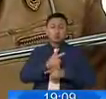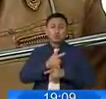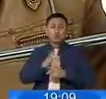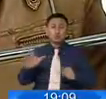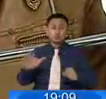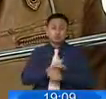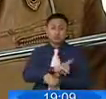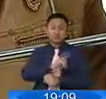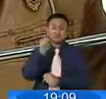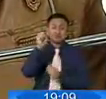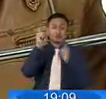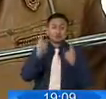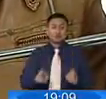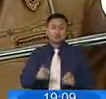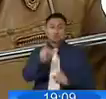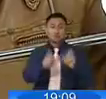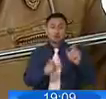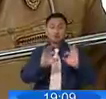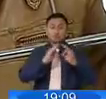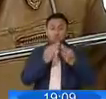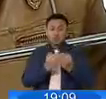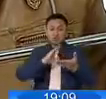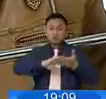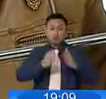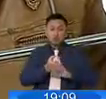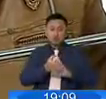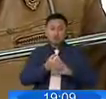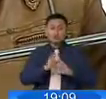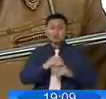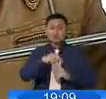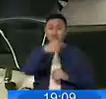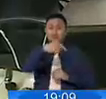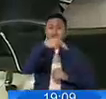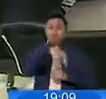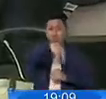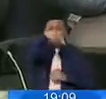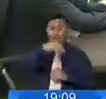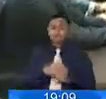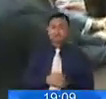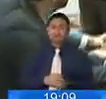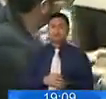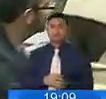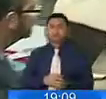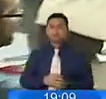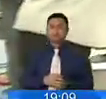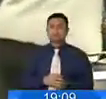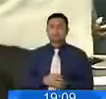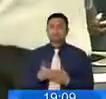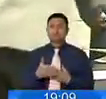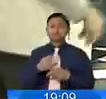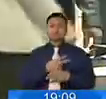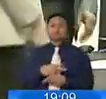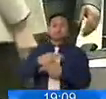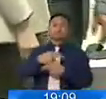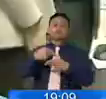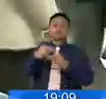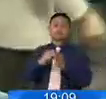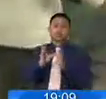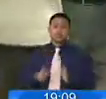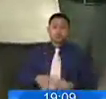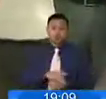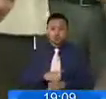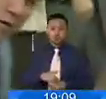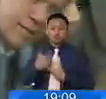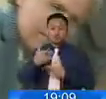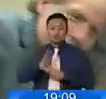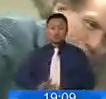de los derechos humanos de las personas, familias y comunidades desplazadas en esta zona. Benavides fue nombrada por el Consejo de Participación Ciudadana y Control